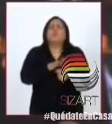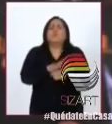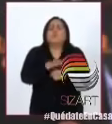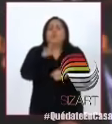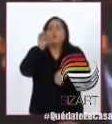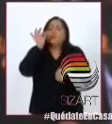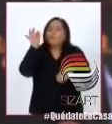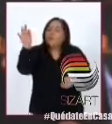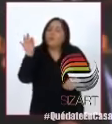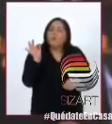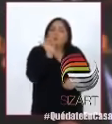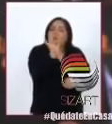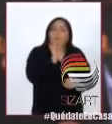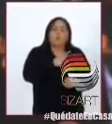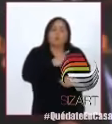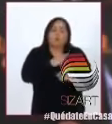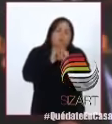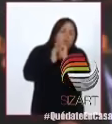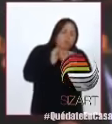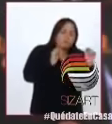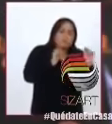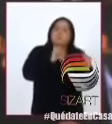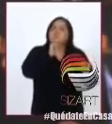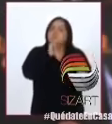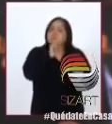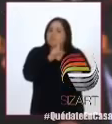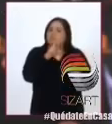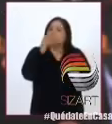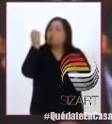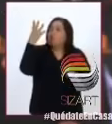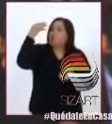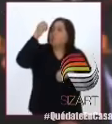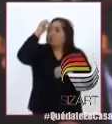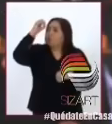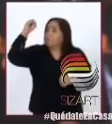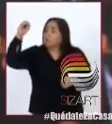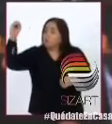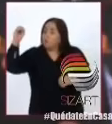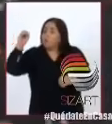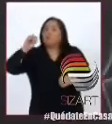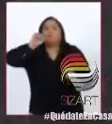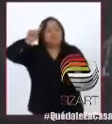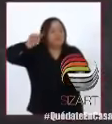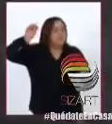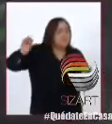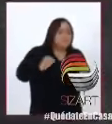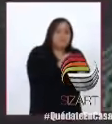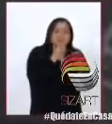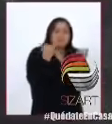es recorrer el punto hacia la izquierda tantas posiciones como ceros tenga nuestro divisor.